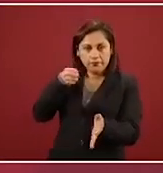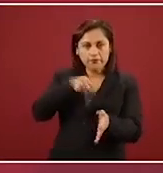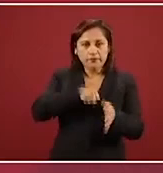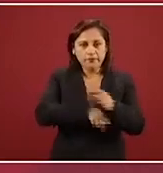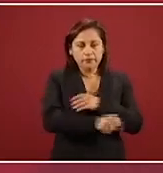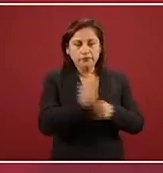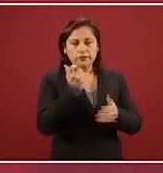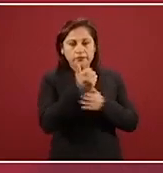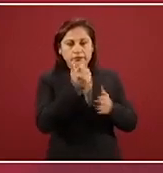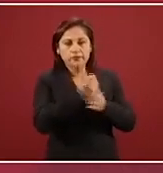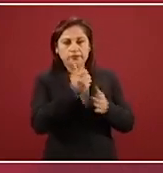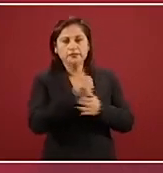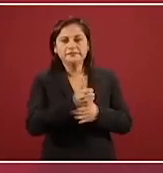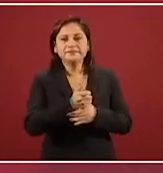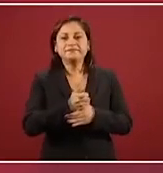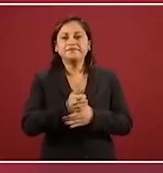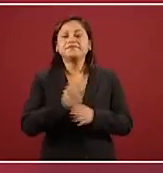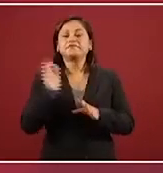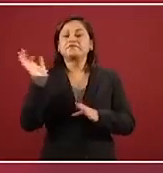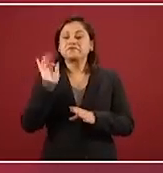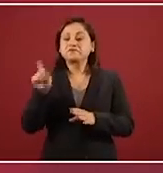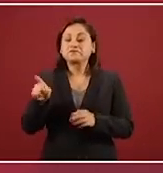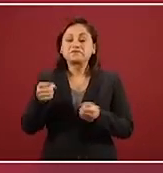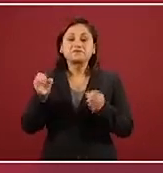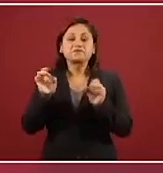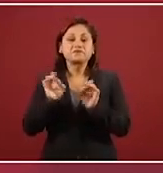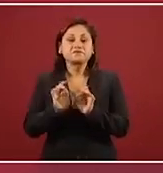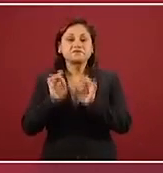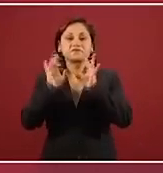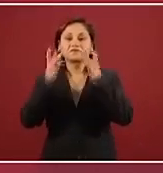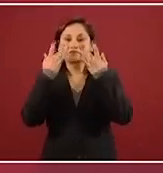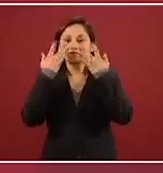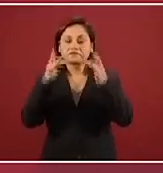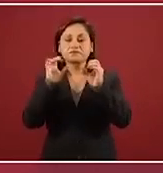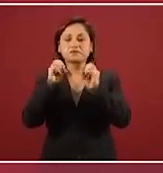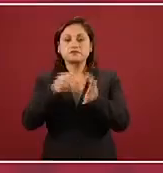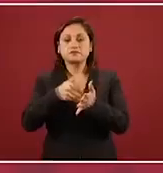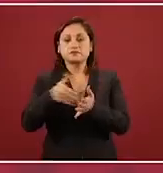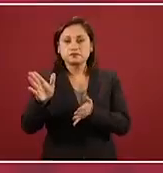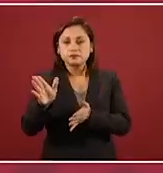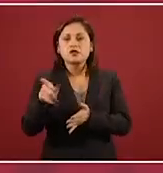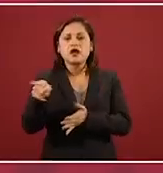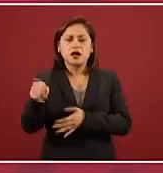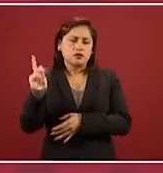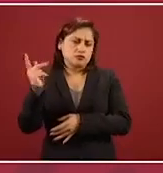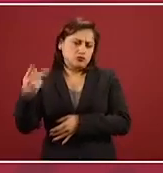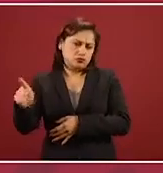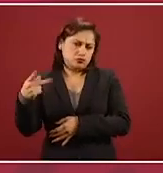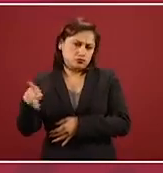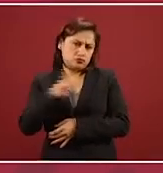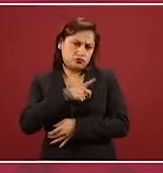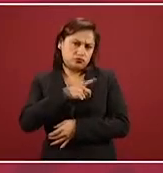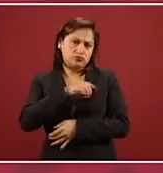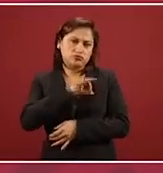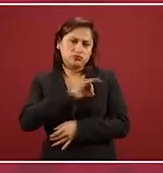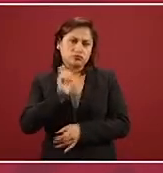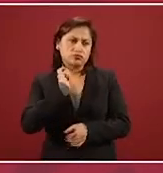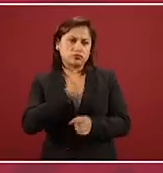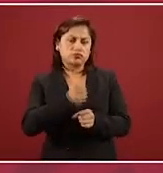empleo lo puede pagar por su cuenta. Este año hemos observado que incrementó el flujo de los trabajadores que pagan por su cuenta